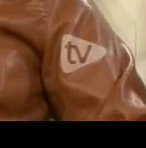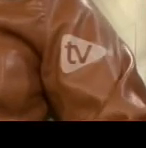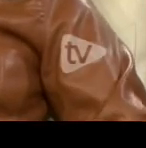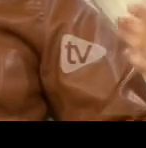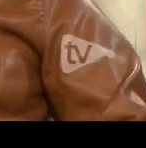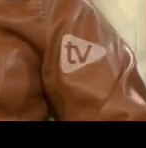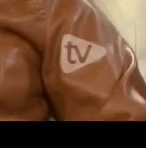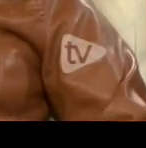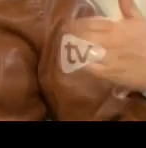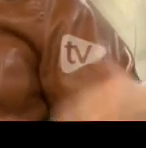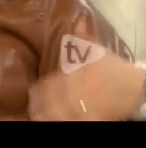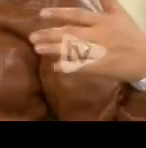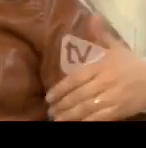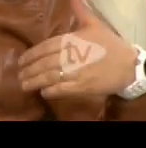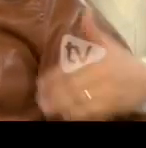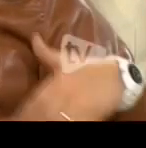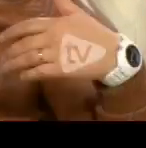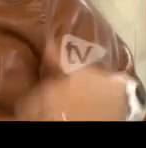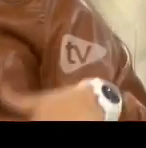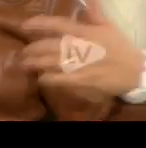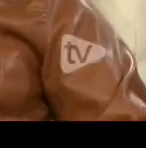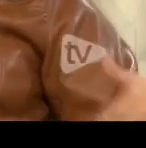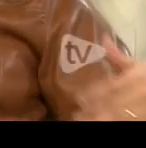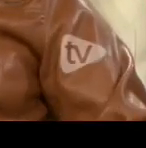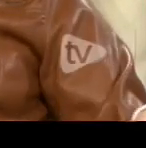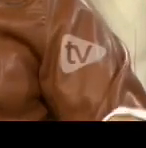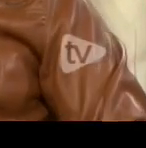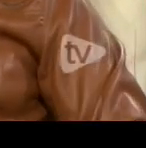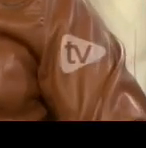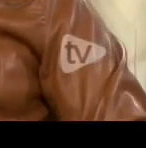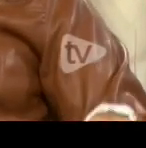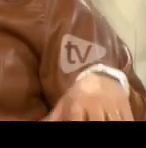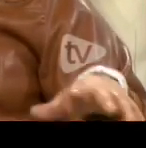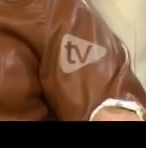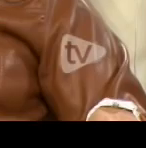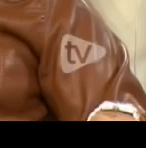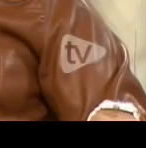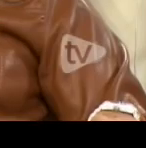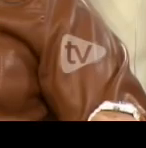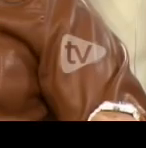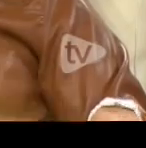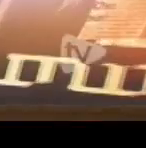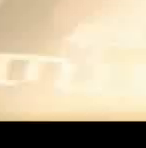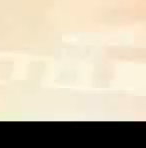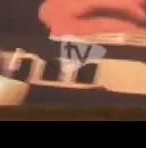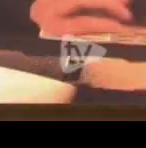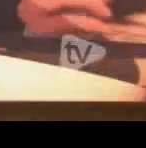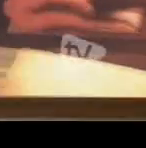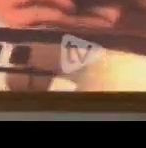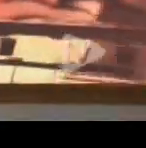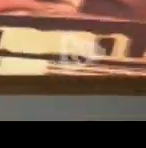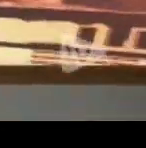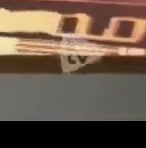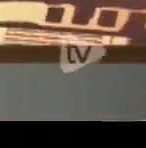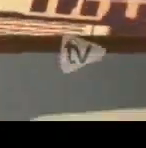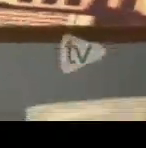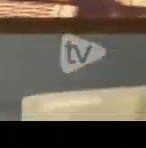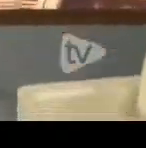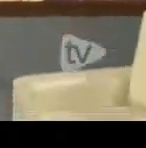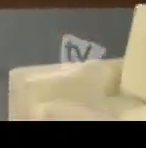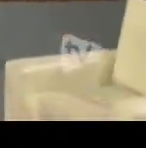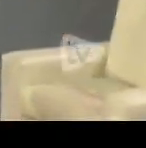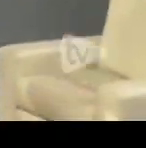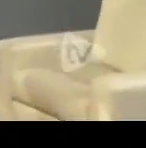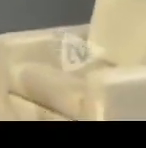es quién define qué es mal periodismo y qué es buen periodismo. Entonces, ahí ya viene la complicación. Luis Eduardo Vivanco nos acompaña